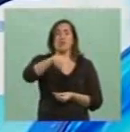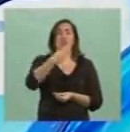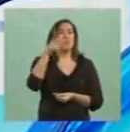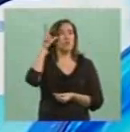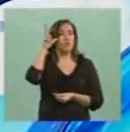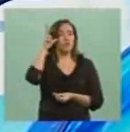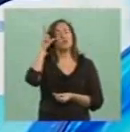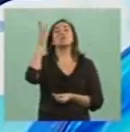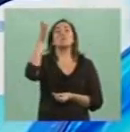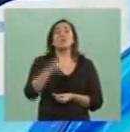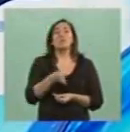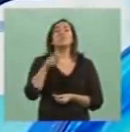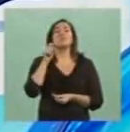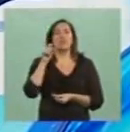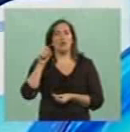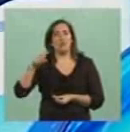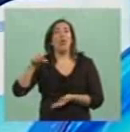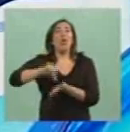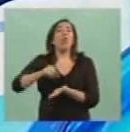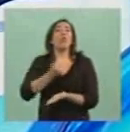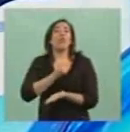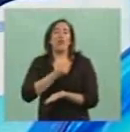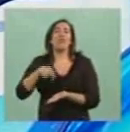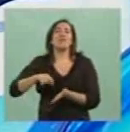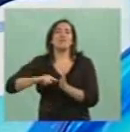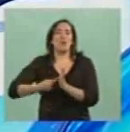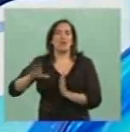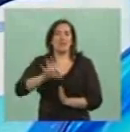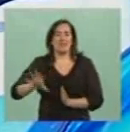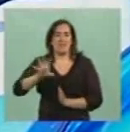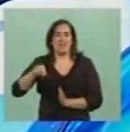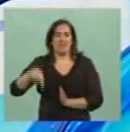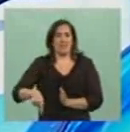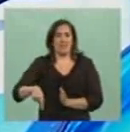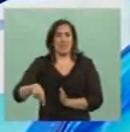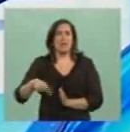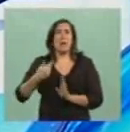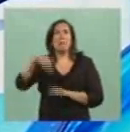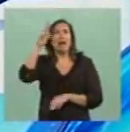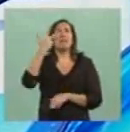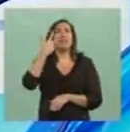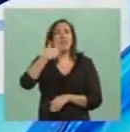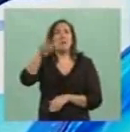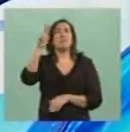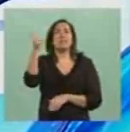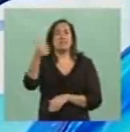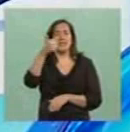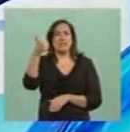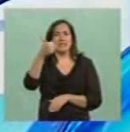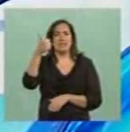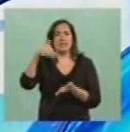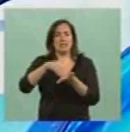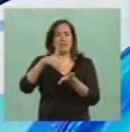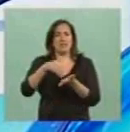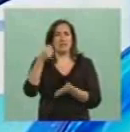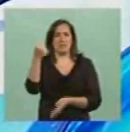33,8 están radicados aquí en la provincia de Buenos Aires por más de 3.600